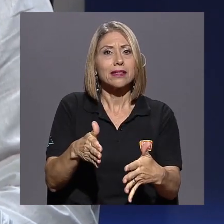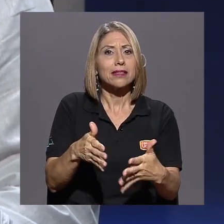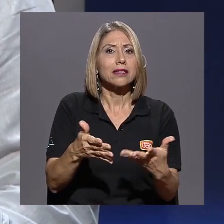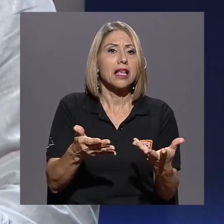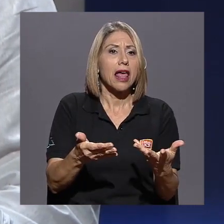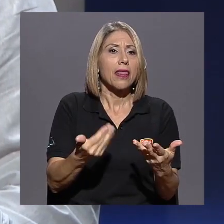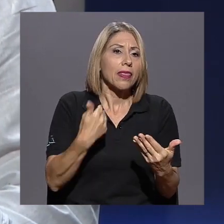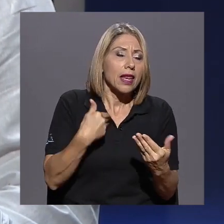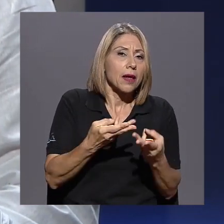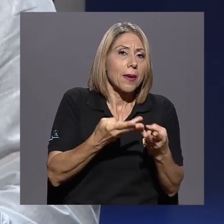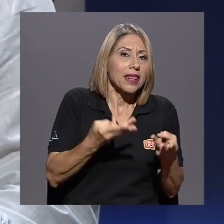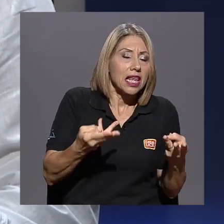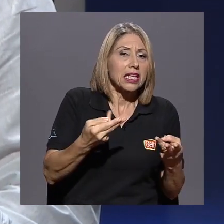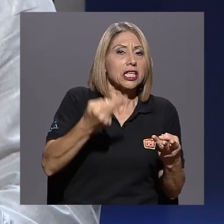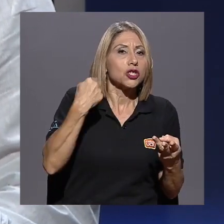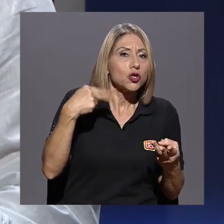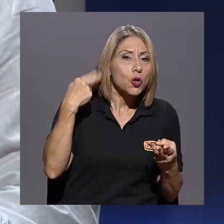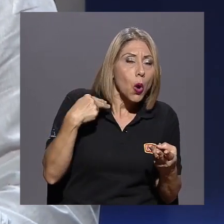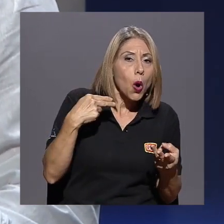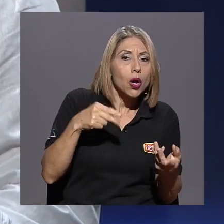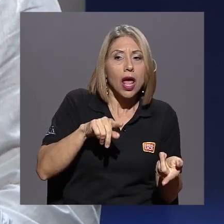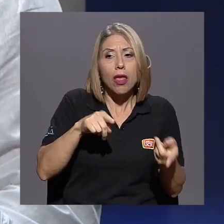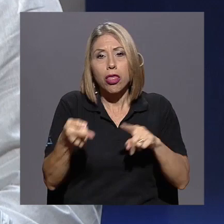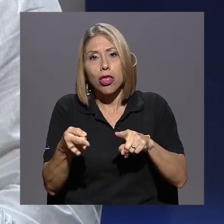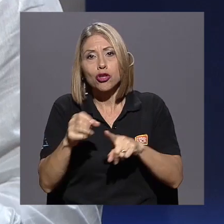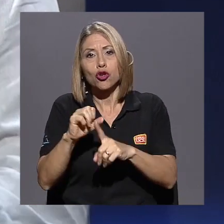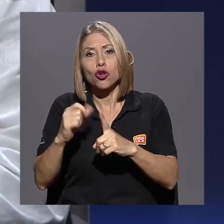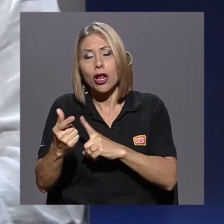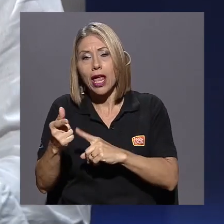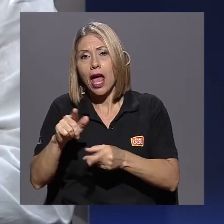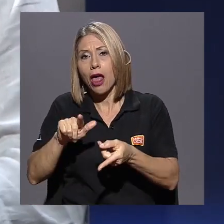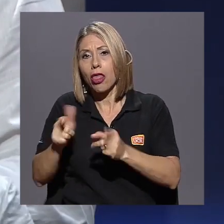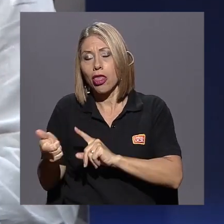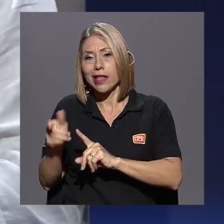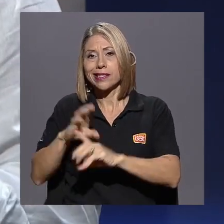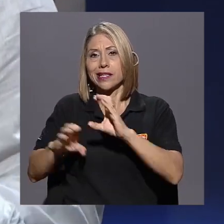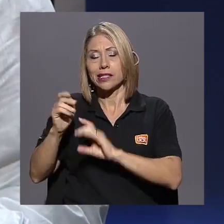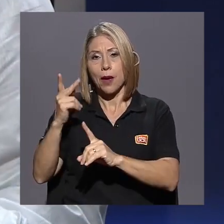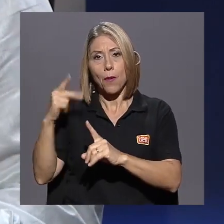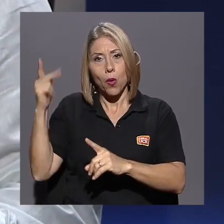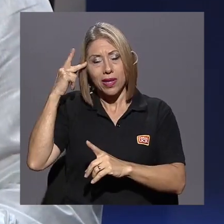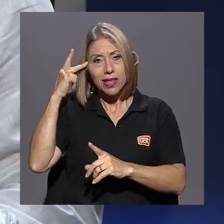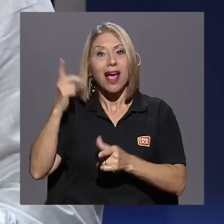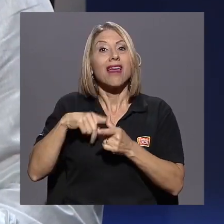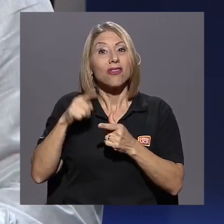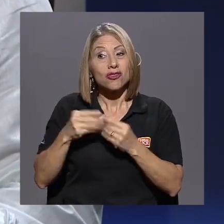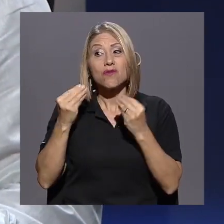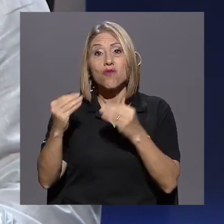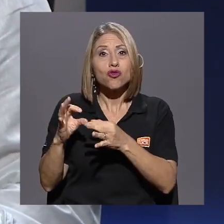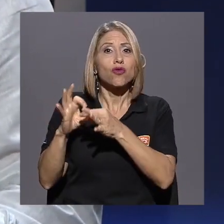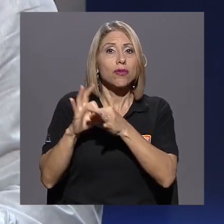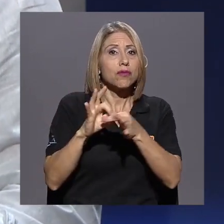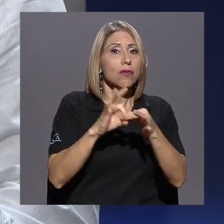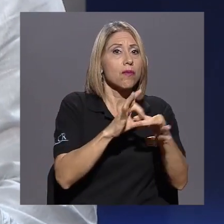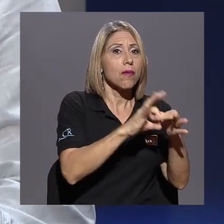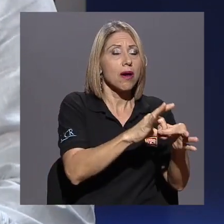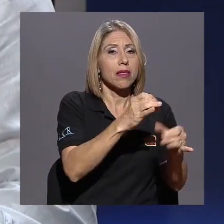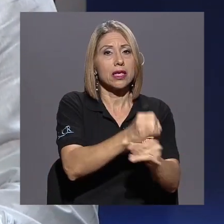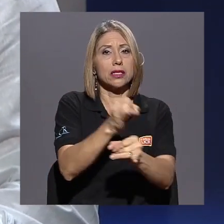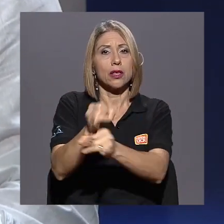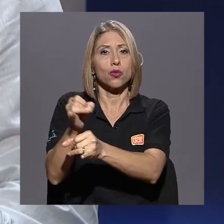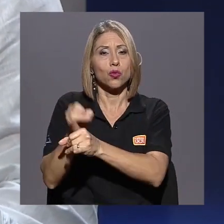en historia sociología ciencia política entonces existe mucha relación en este sentido entre los institutos